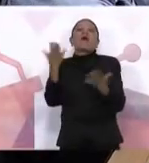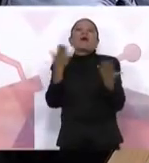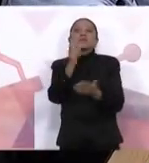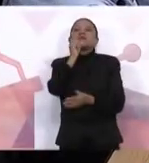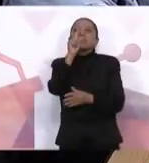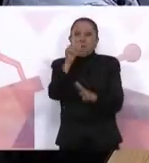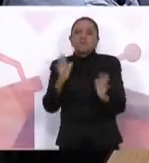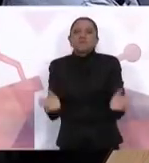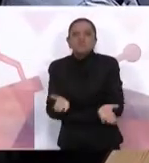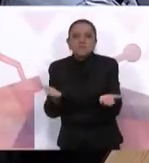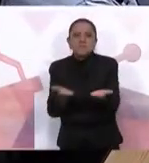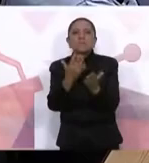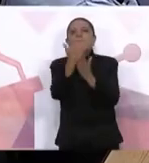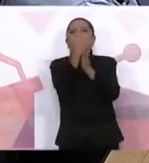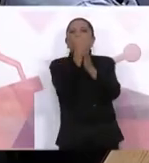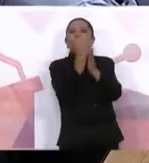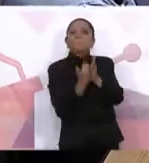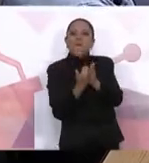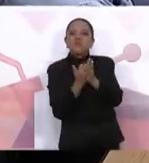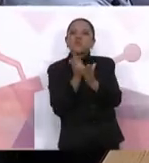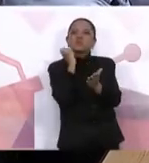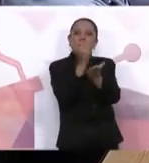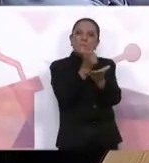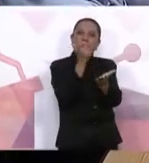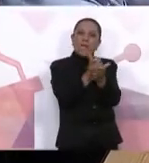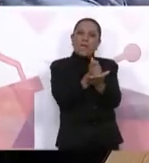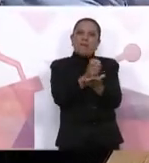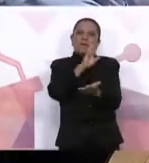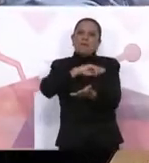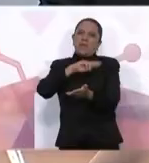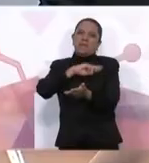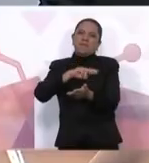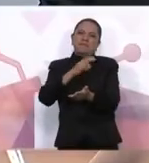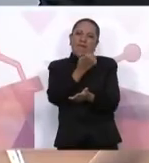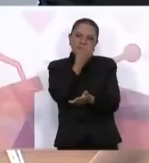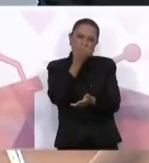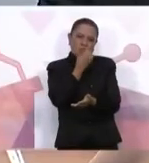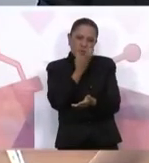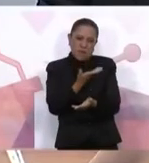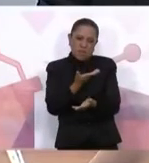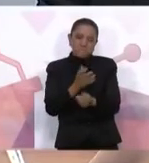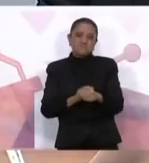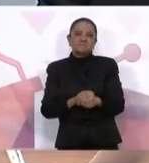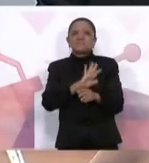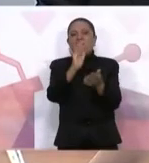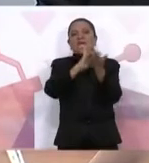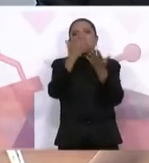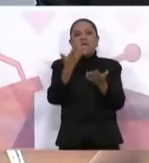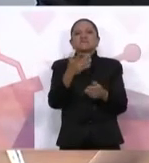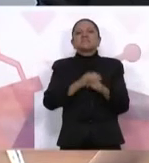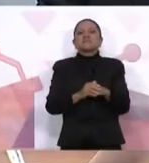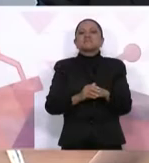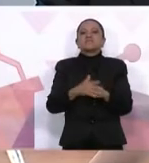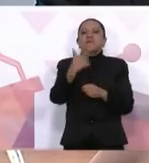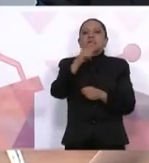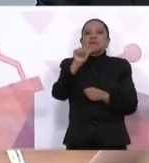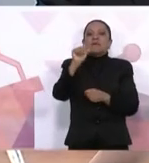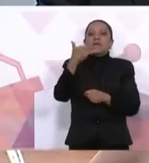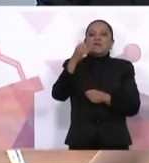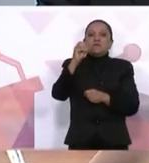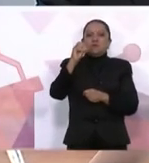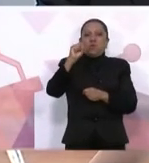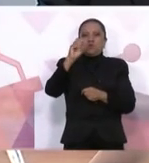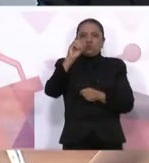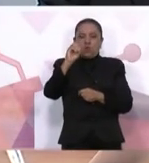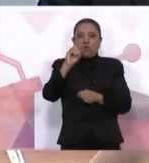reducir los costos gracias keniata rodrigo gayosso del pp y psd tendría todavía salvo su minuto de réplica